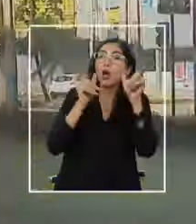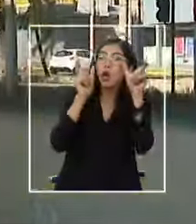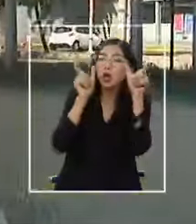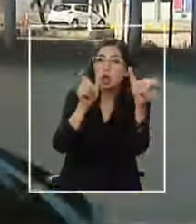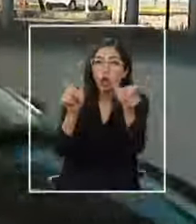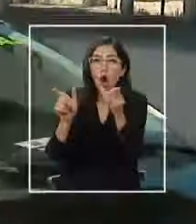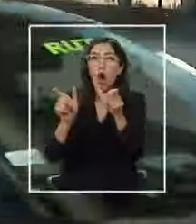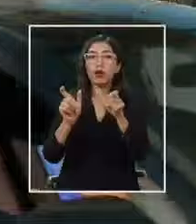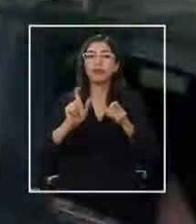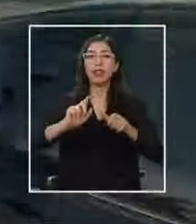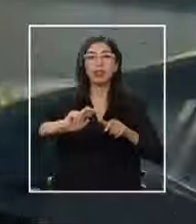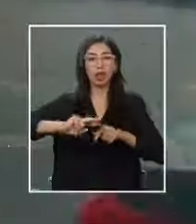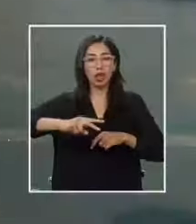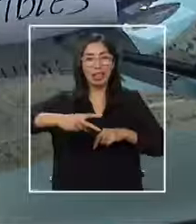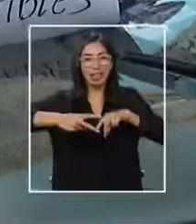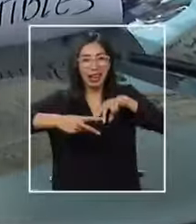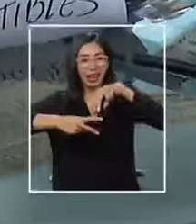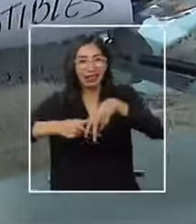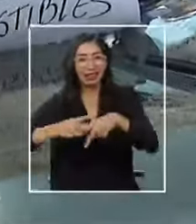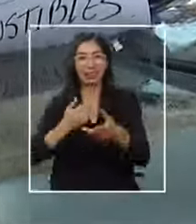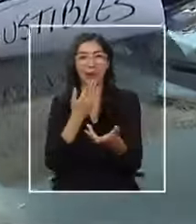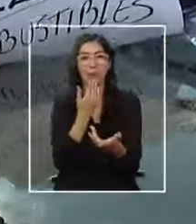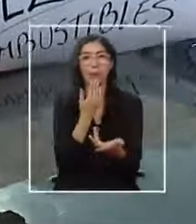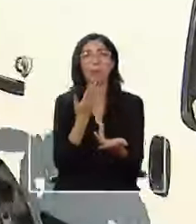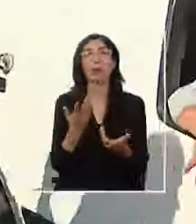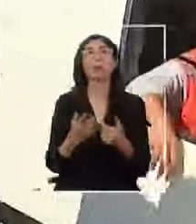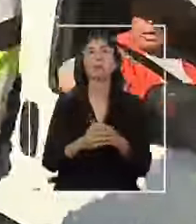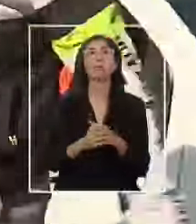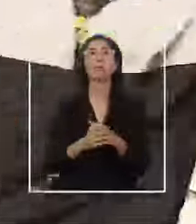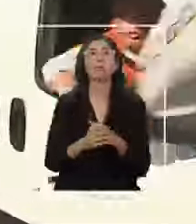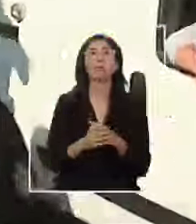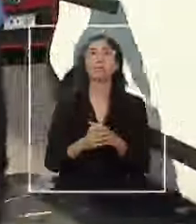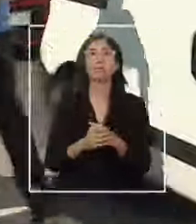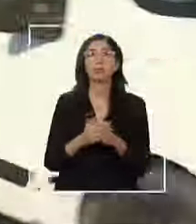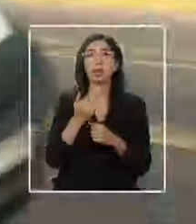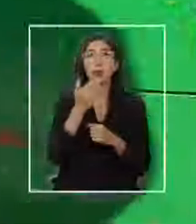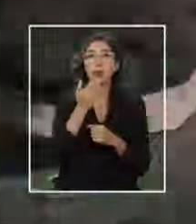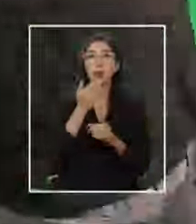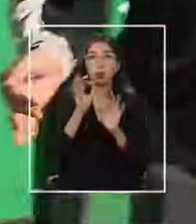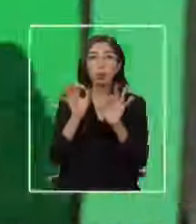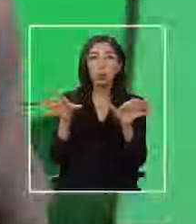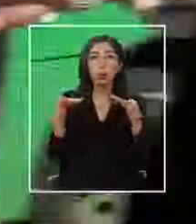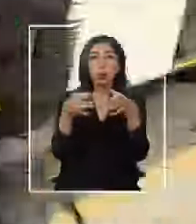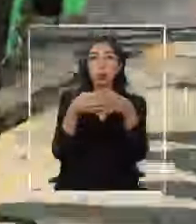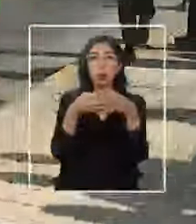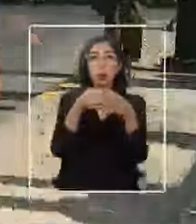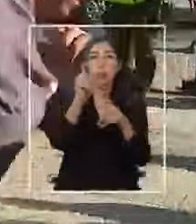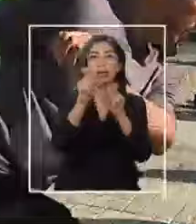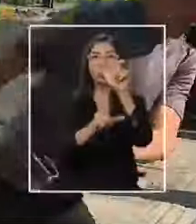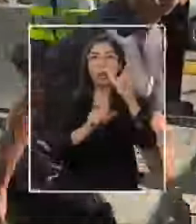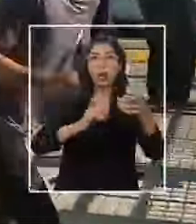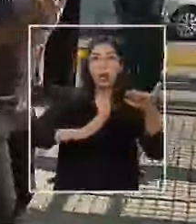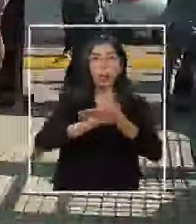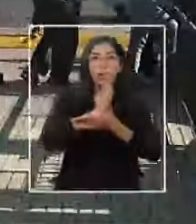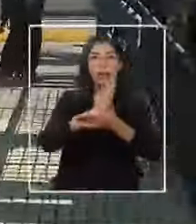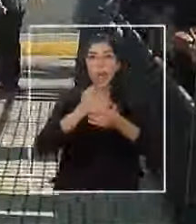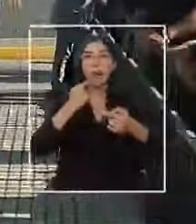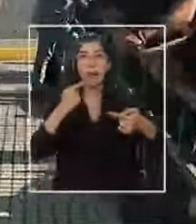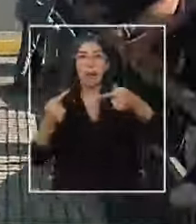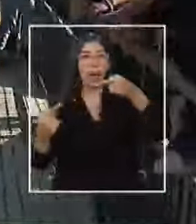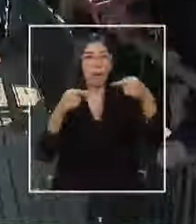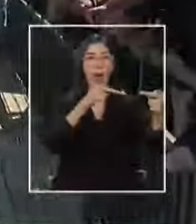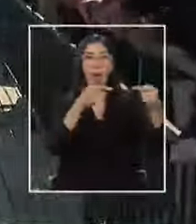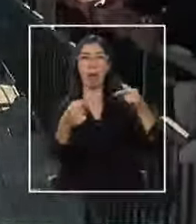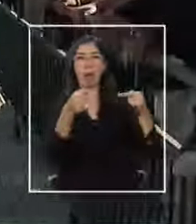torniquetes. Pero la manifestación no estuvo exenta de problemas. En medio de esto, un grupo de personas comenzó una pelea que no necesariamente